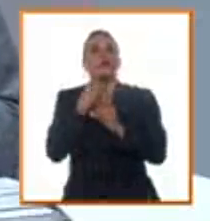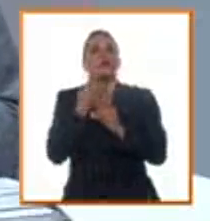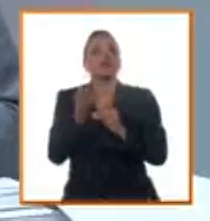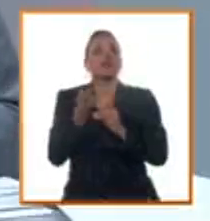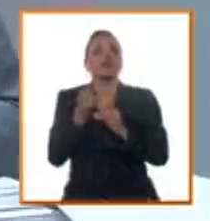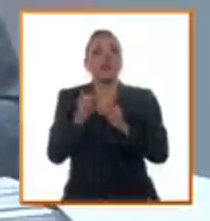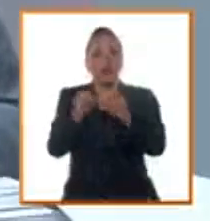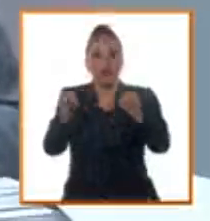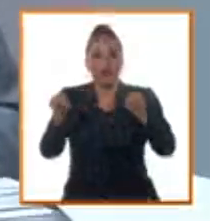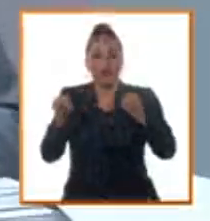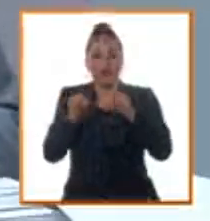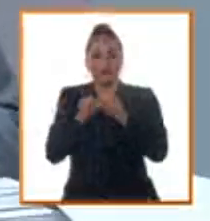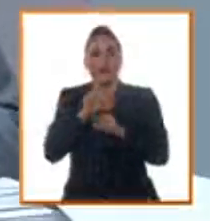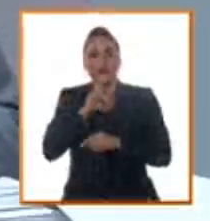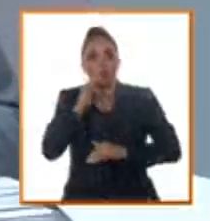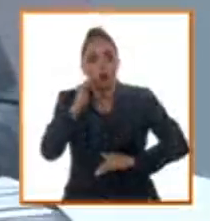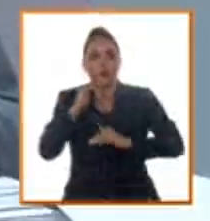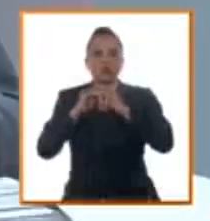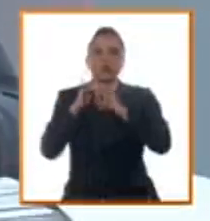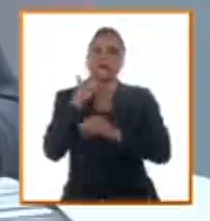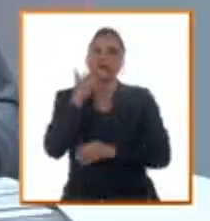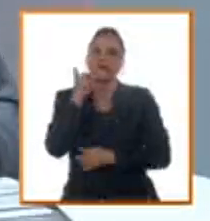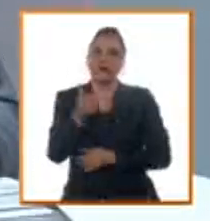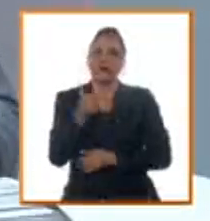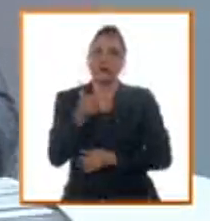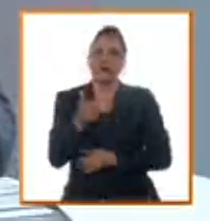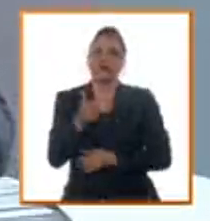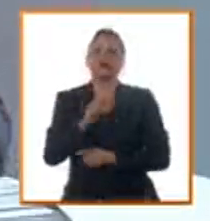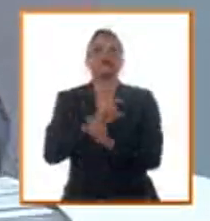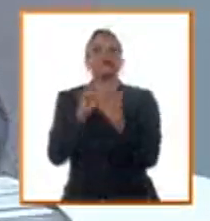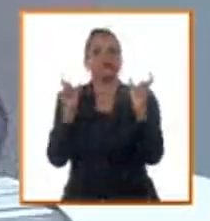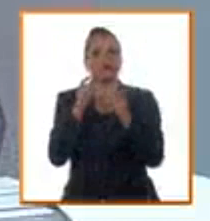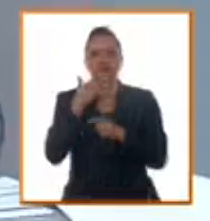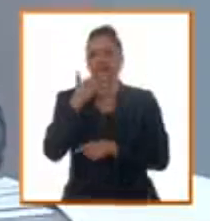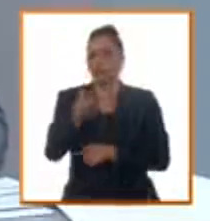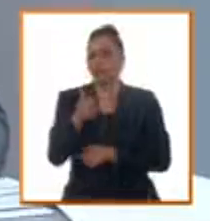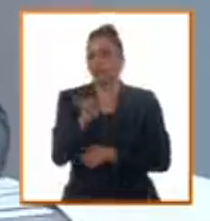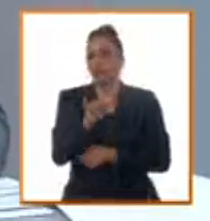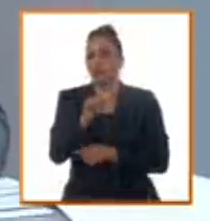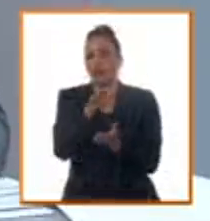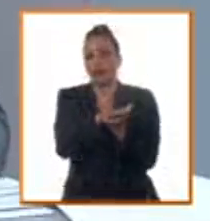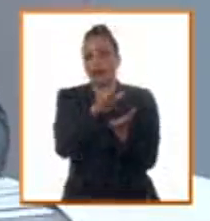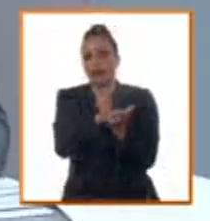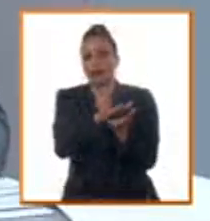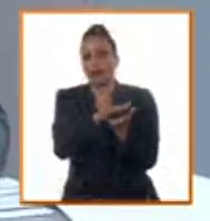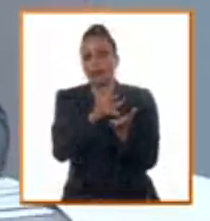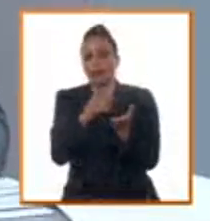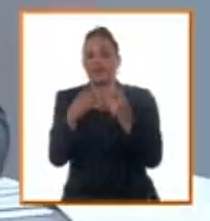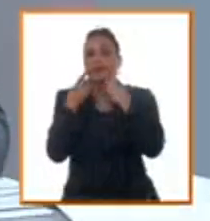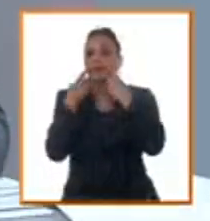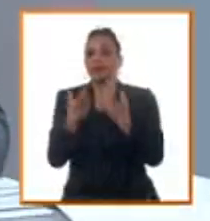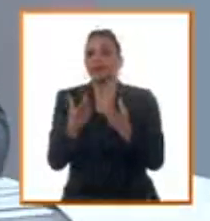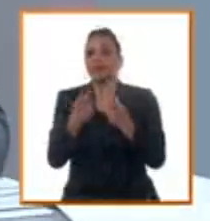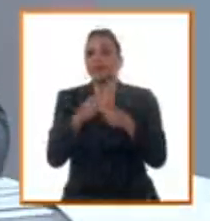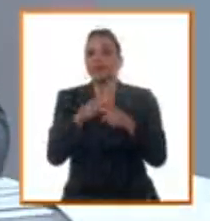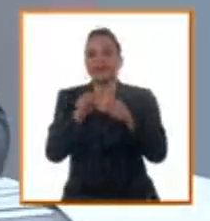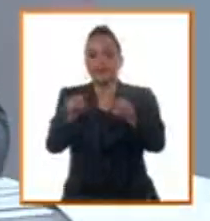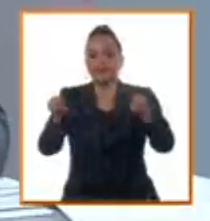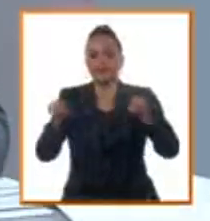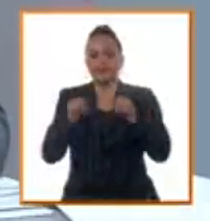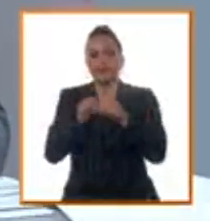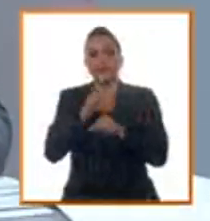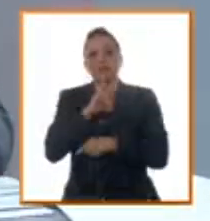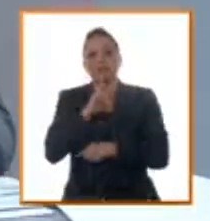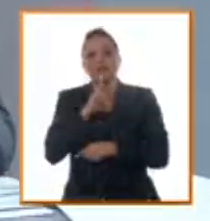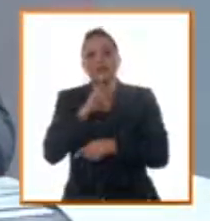fuentes superficiales en estas provincias. O sea, eso es un impacto favorable. También hemos acumulado un importante volumen de agua en los embalses